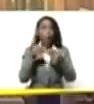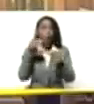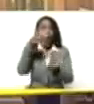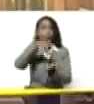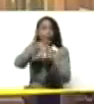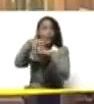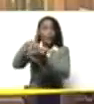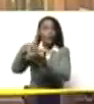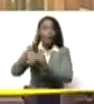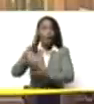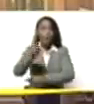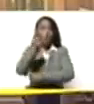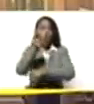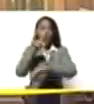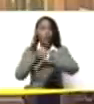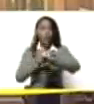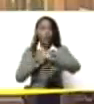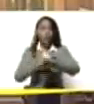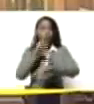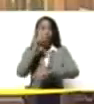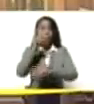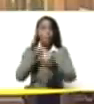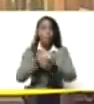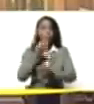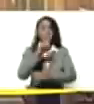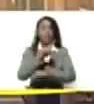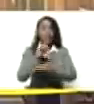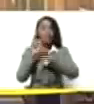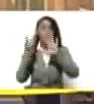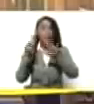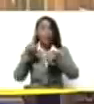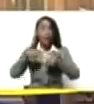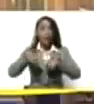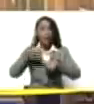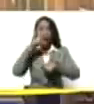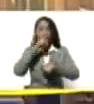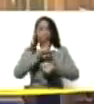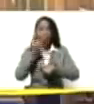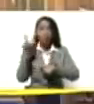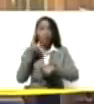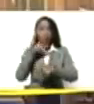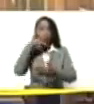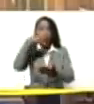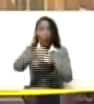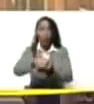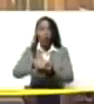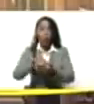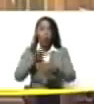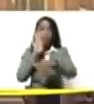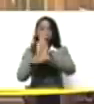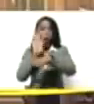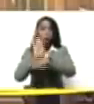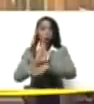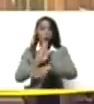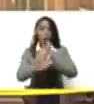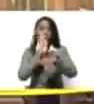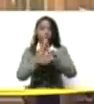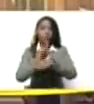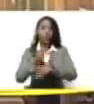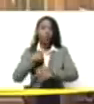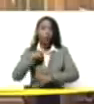producción de un millón de barriles diarios con inversión única y exclusiva nacional y